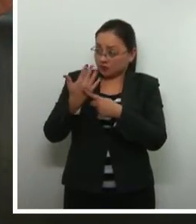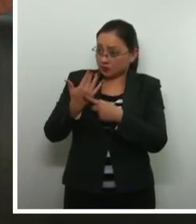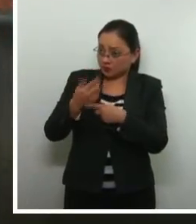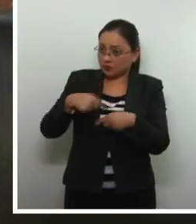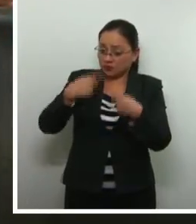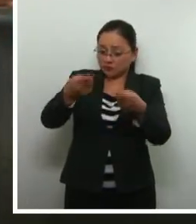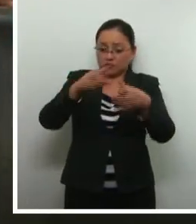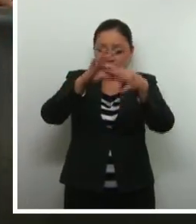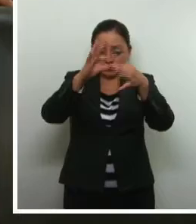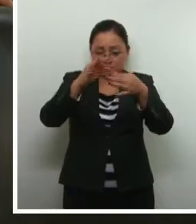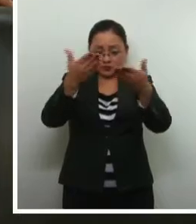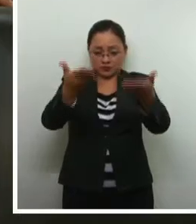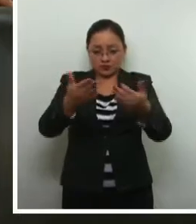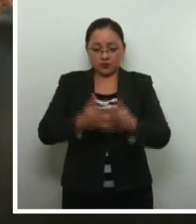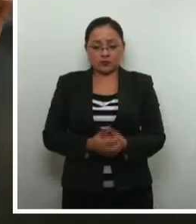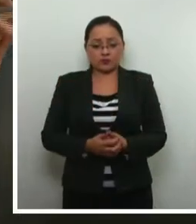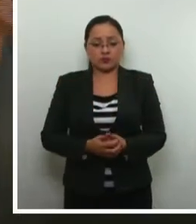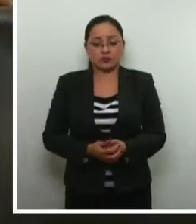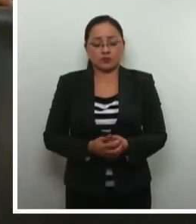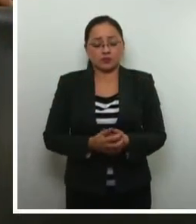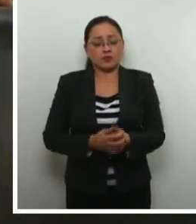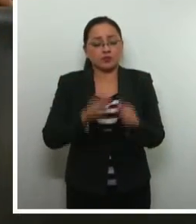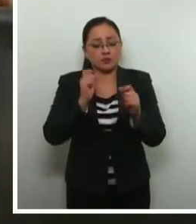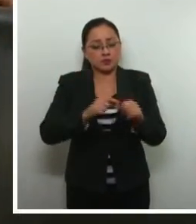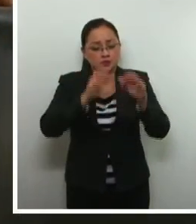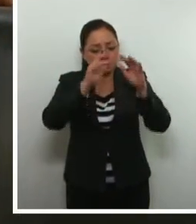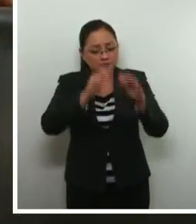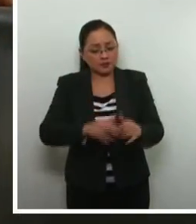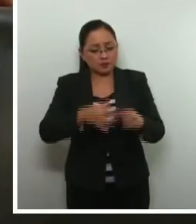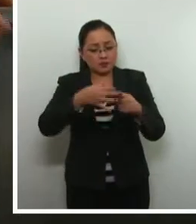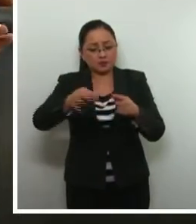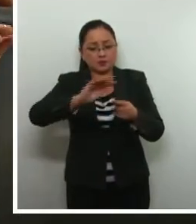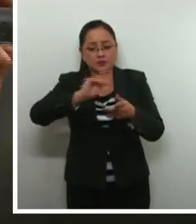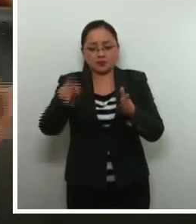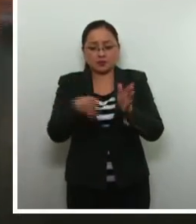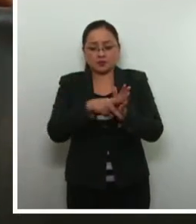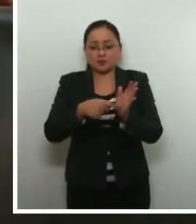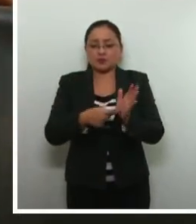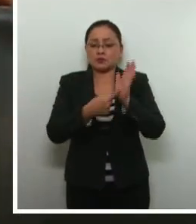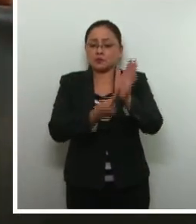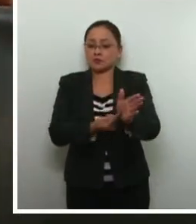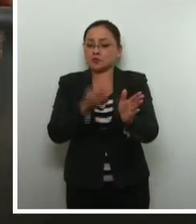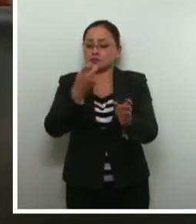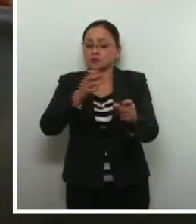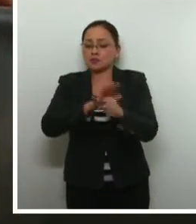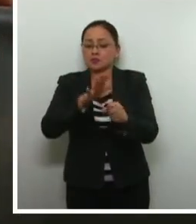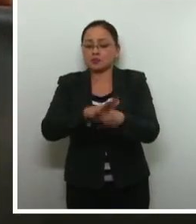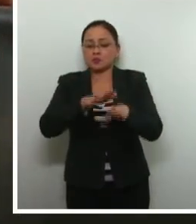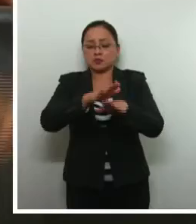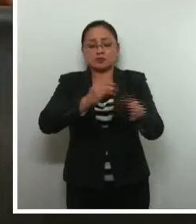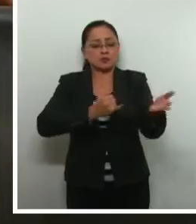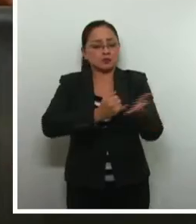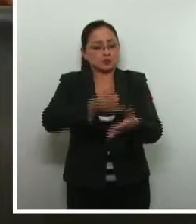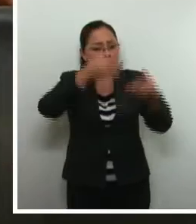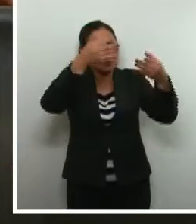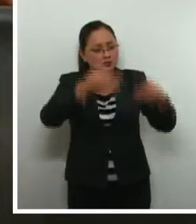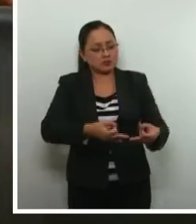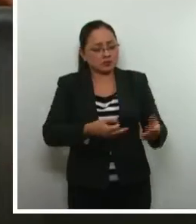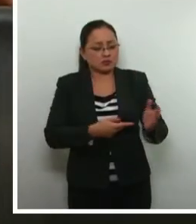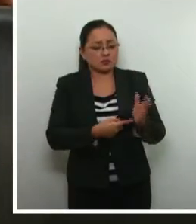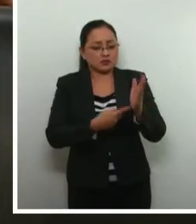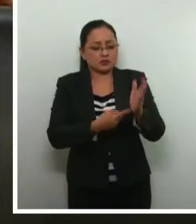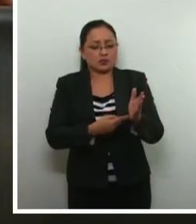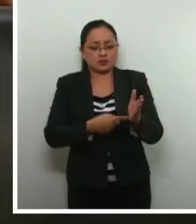explicar? Las redacciones de las reservas que ellos presentan son del dictamen de origen, jamás